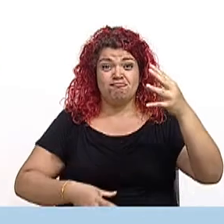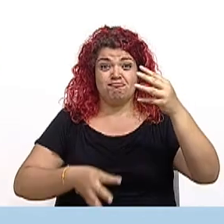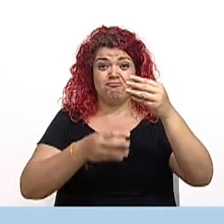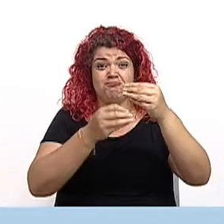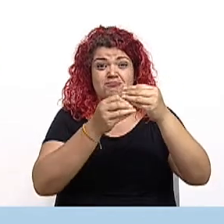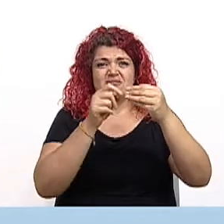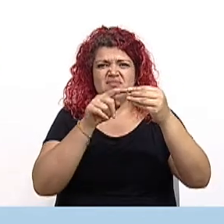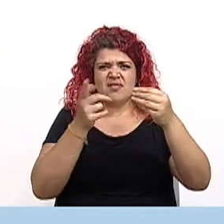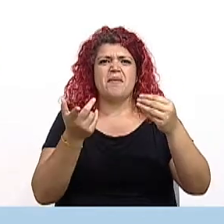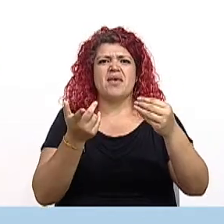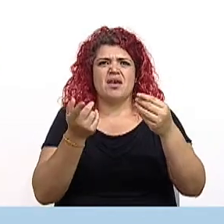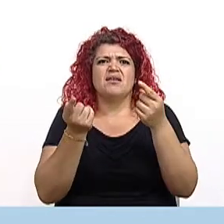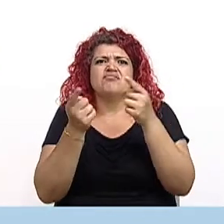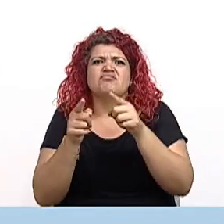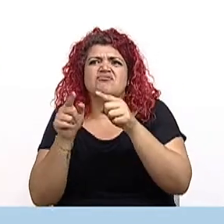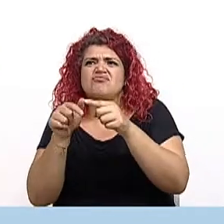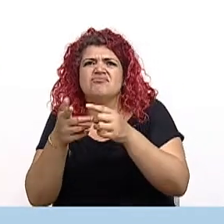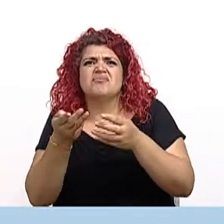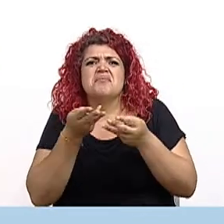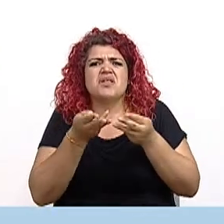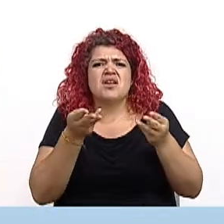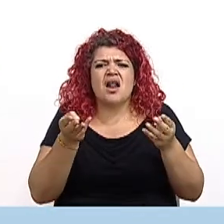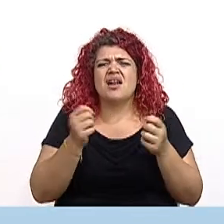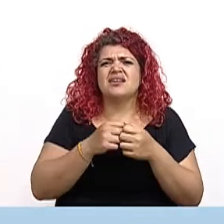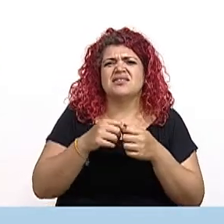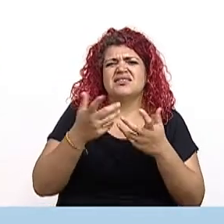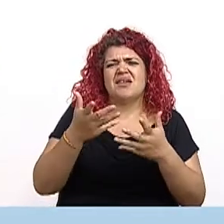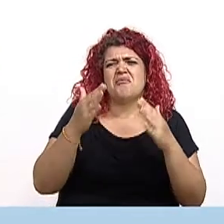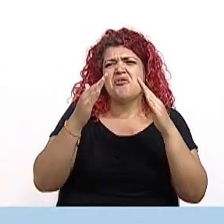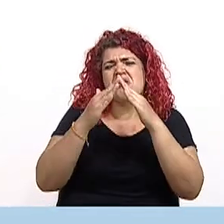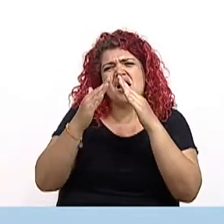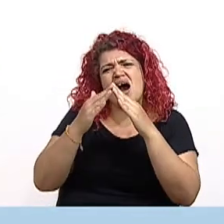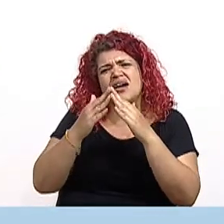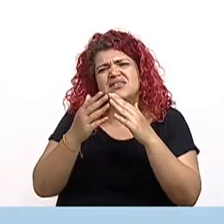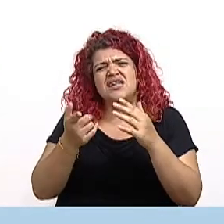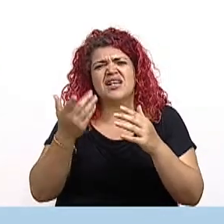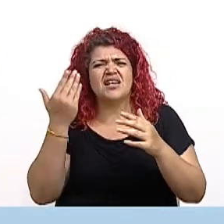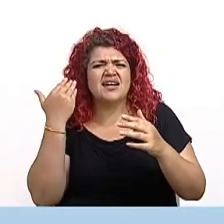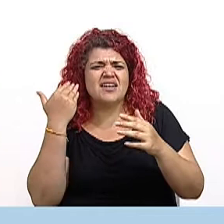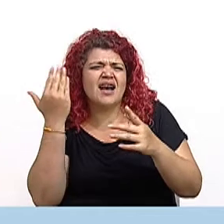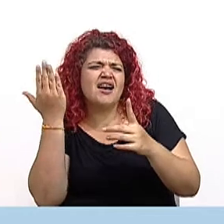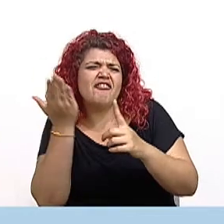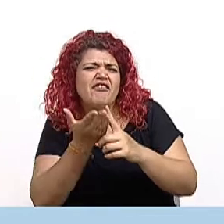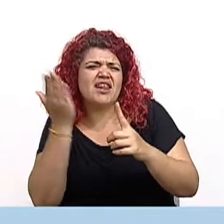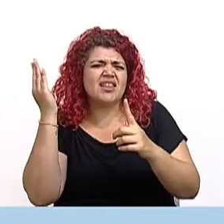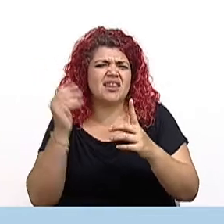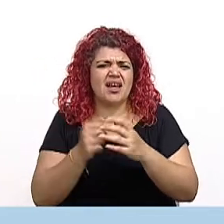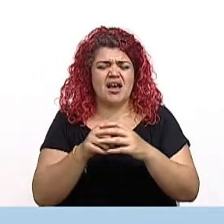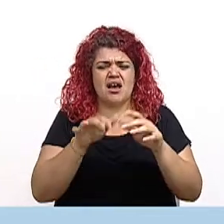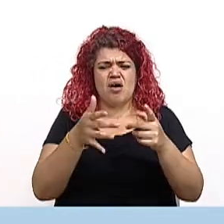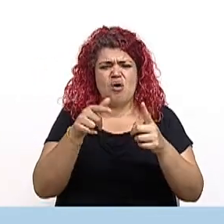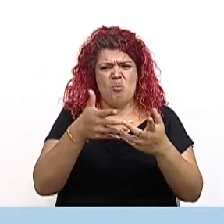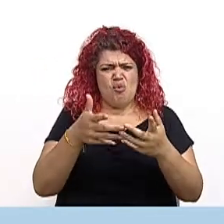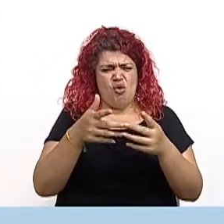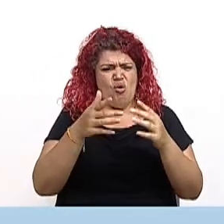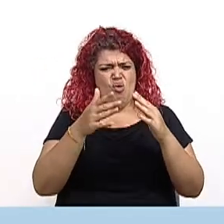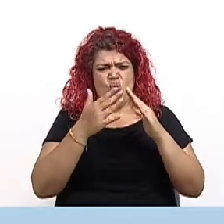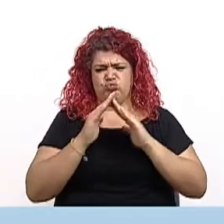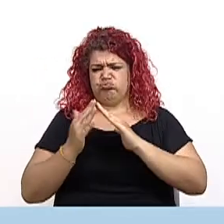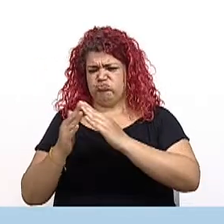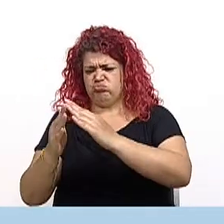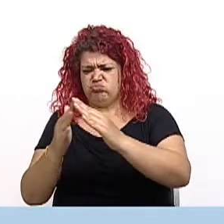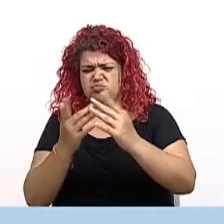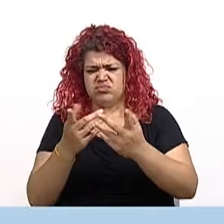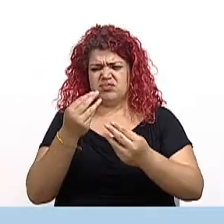consecuencias materiales en sectores sensibles como las viviendas y en general el sector urbano, como